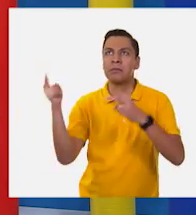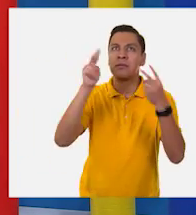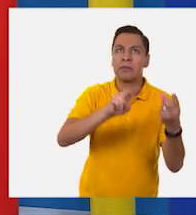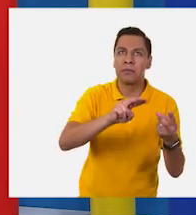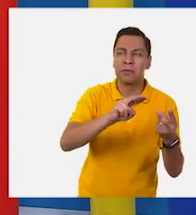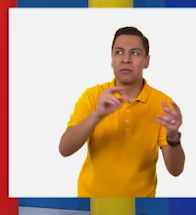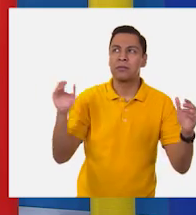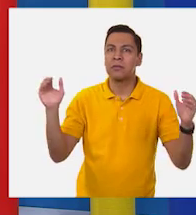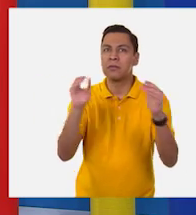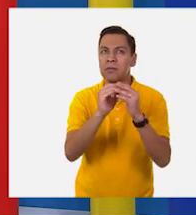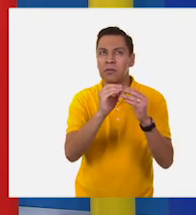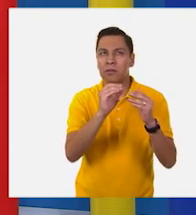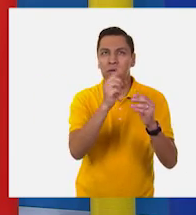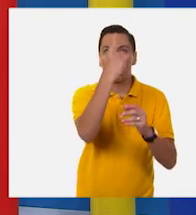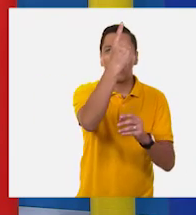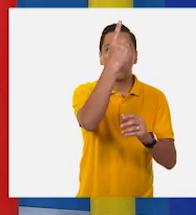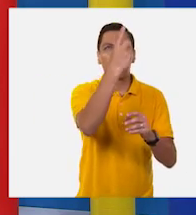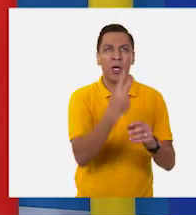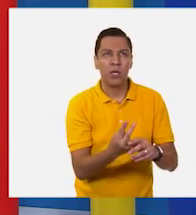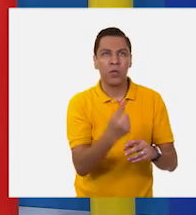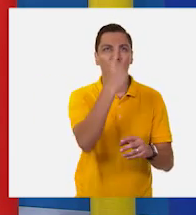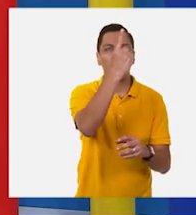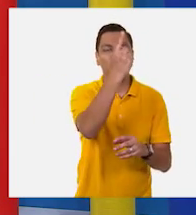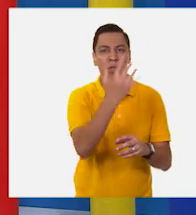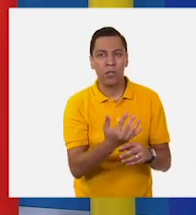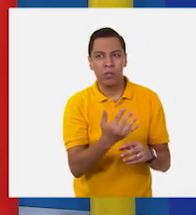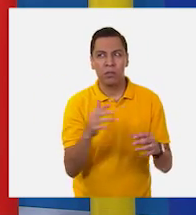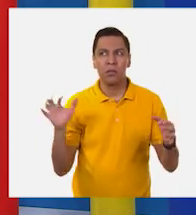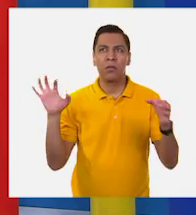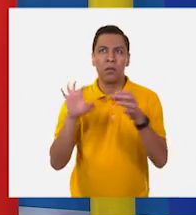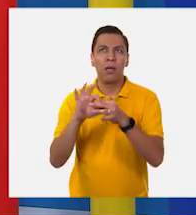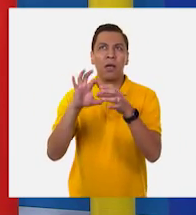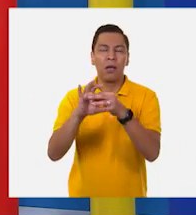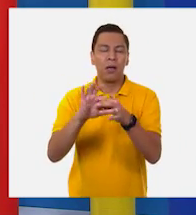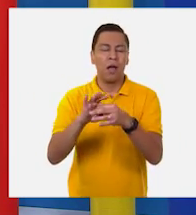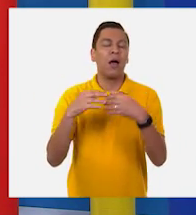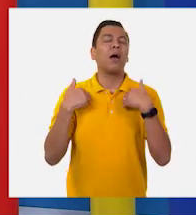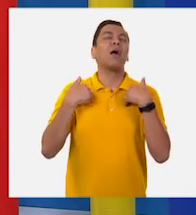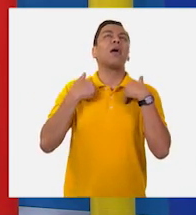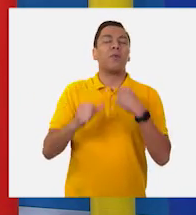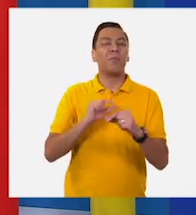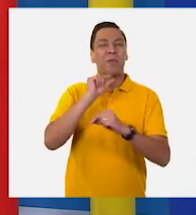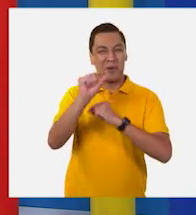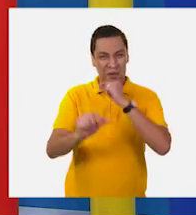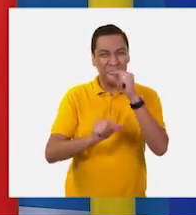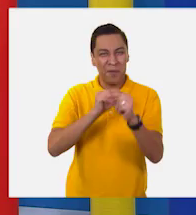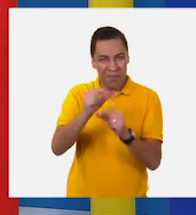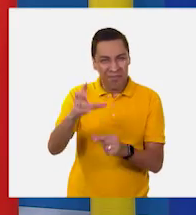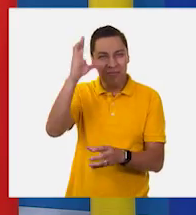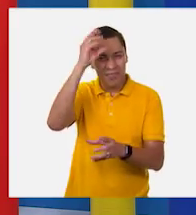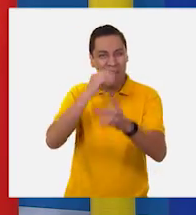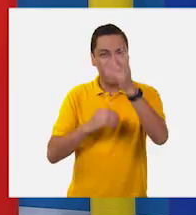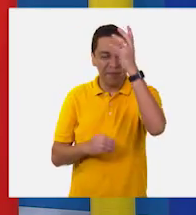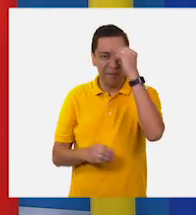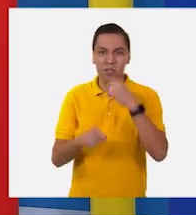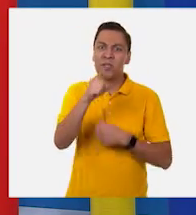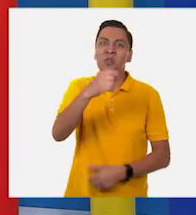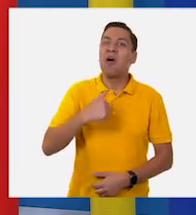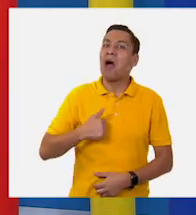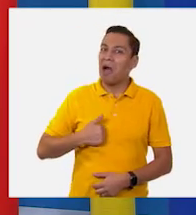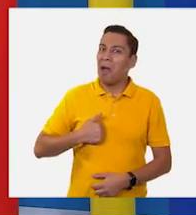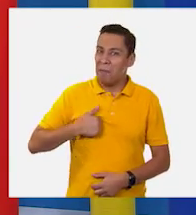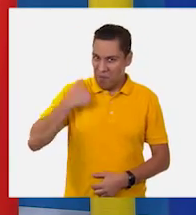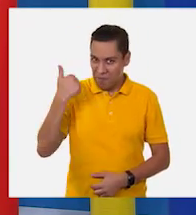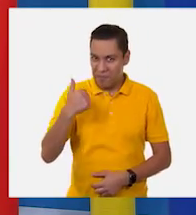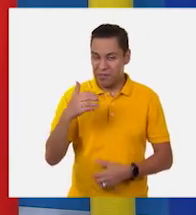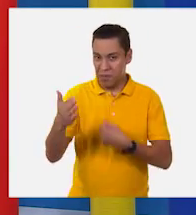me conviene comprar. Ay, ojalá en mi casa mis compañeras y compañeros también aprovechen esta